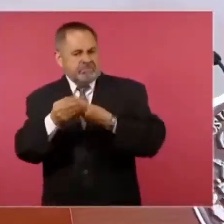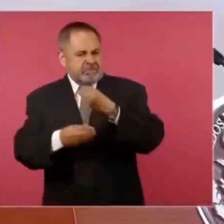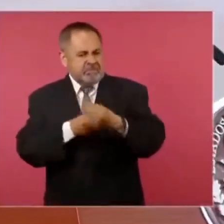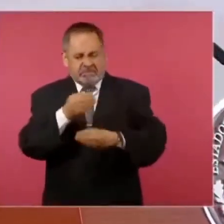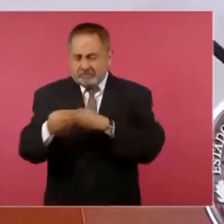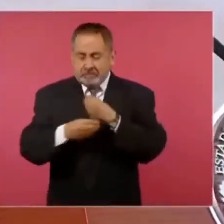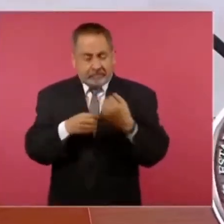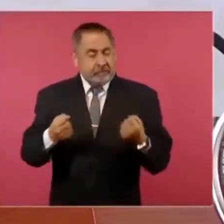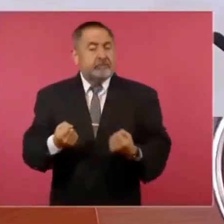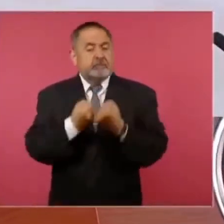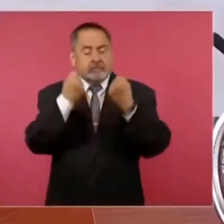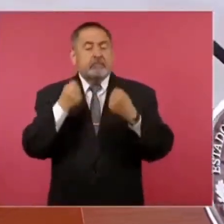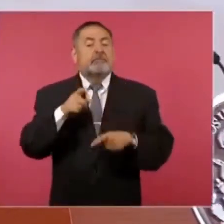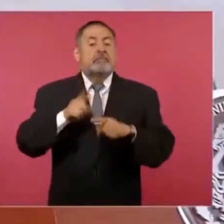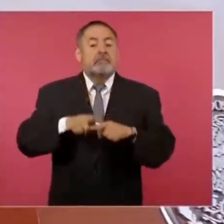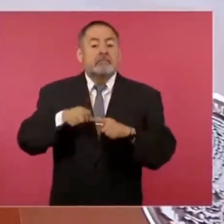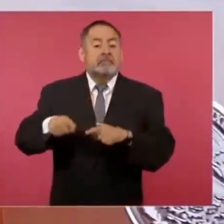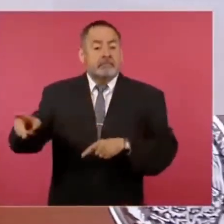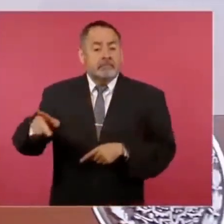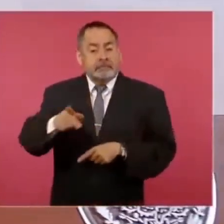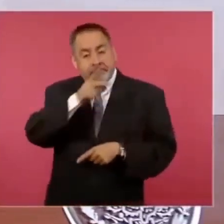más